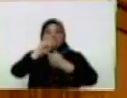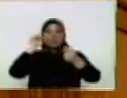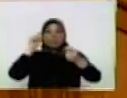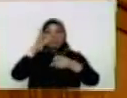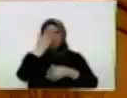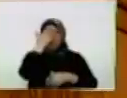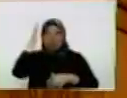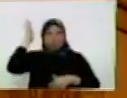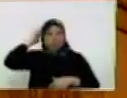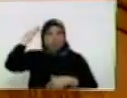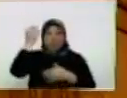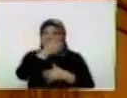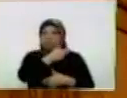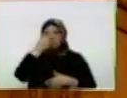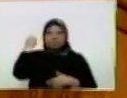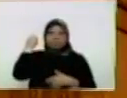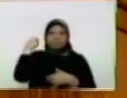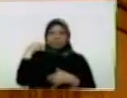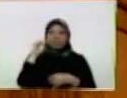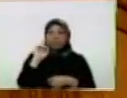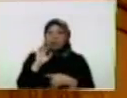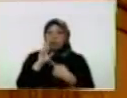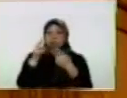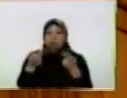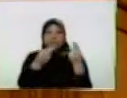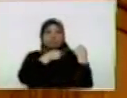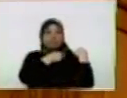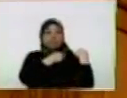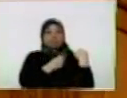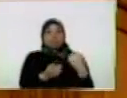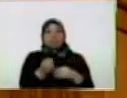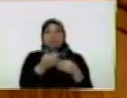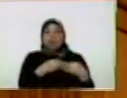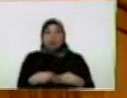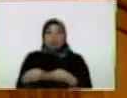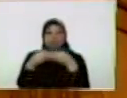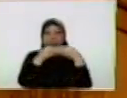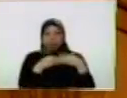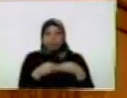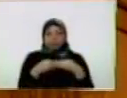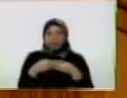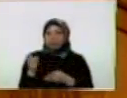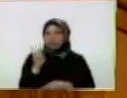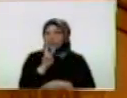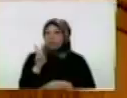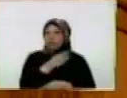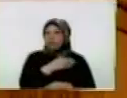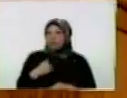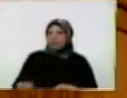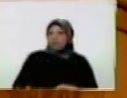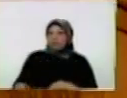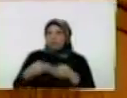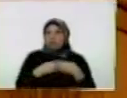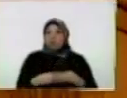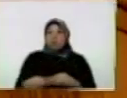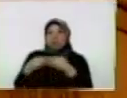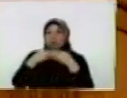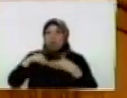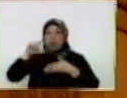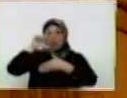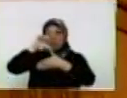la conducción el verdadero jefe de la oposición venezolana y de los gobiernos de derecha de